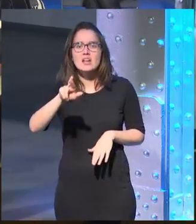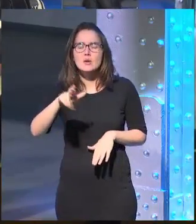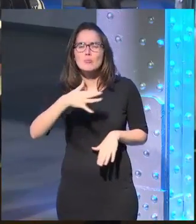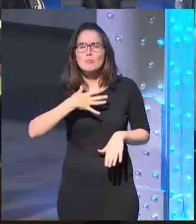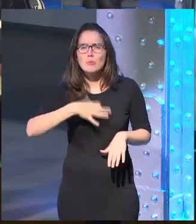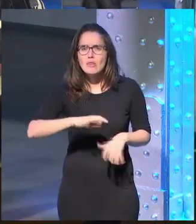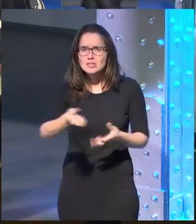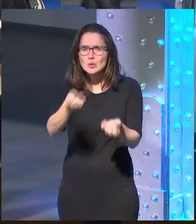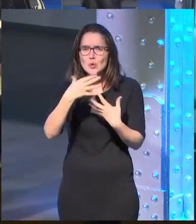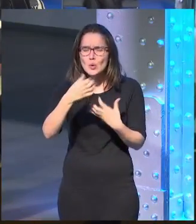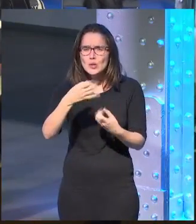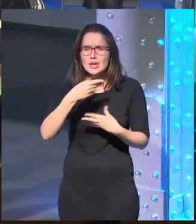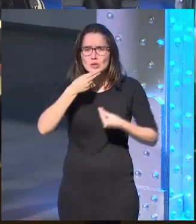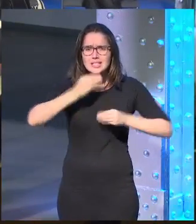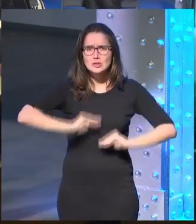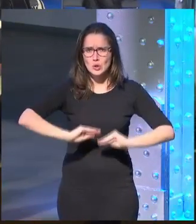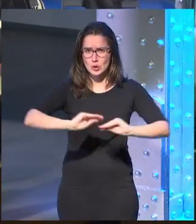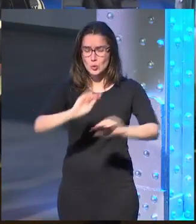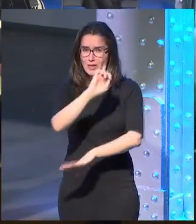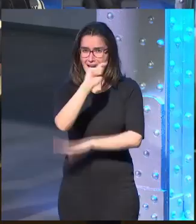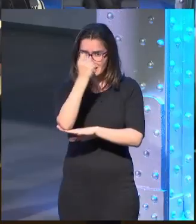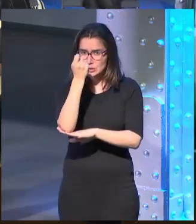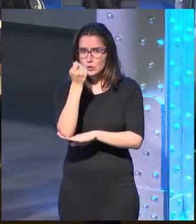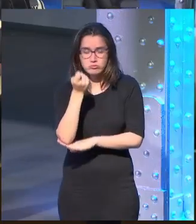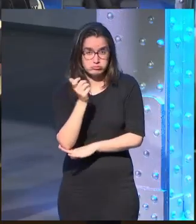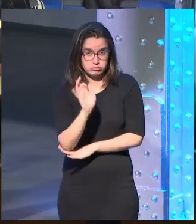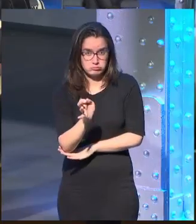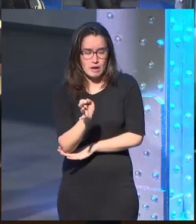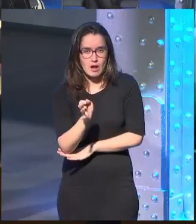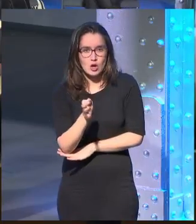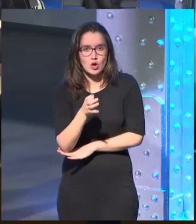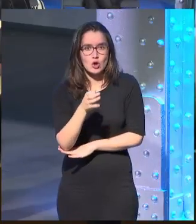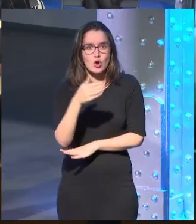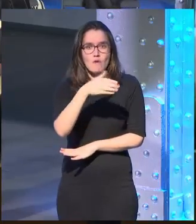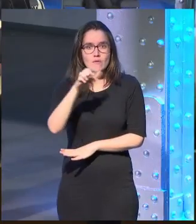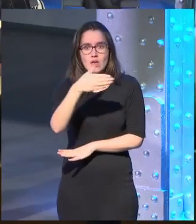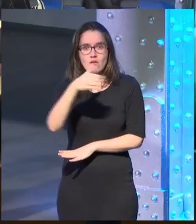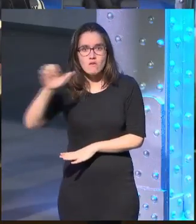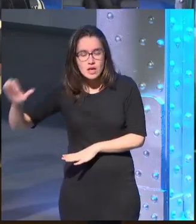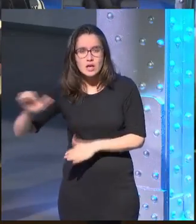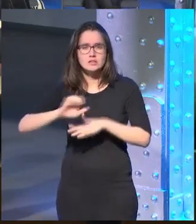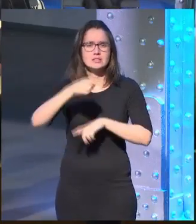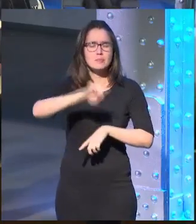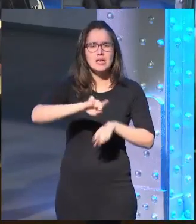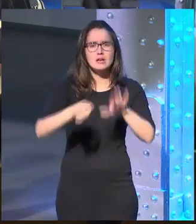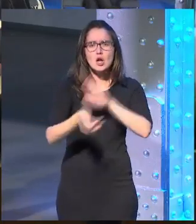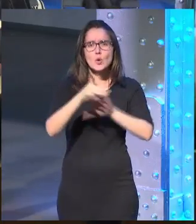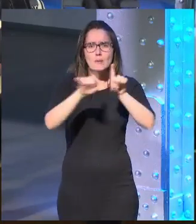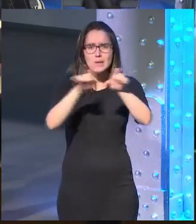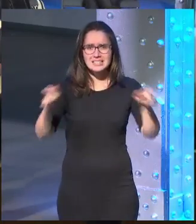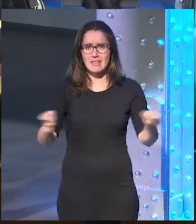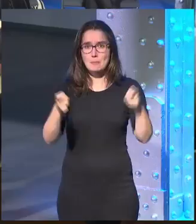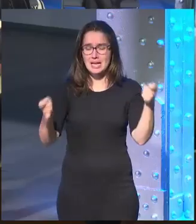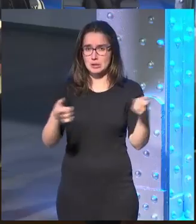¿puedes contarnos tú, en tu historia de éxito, que lo es y no solo ahora con Vivi, también él montó una empresa de marketing por